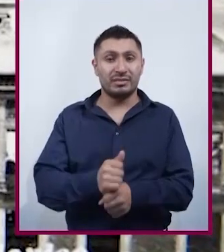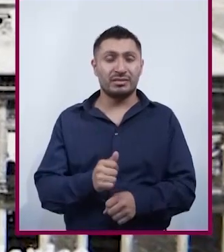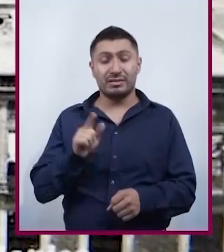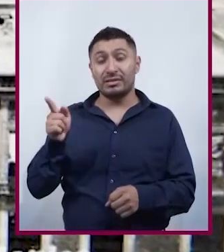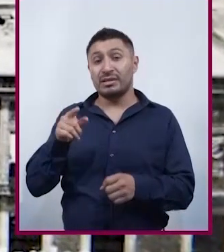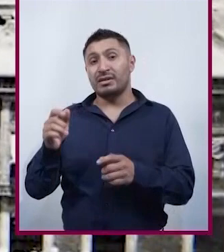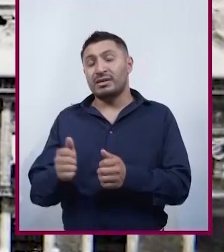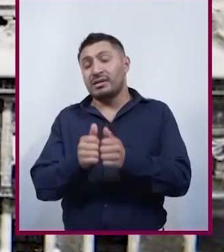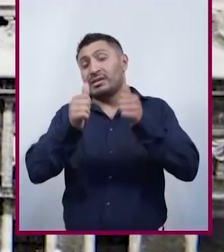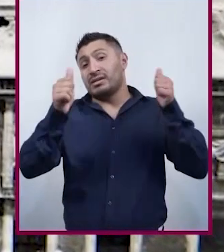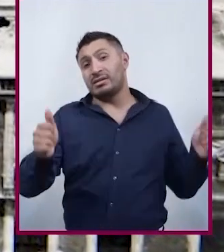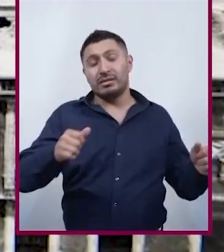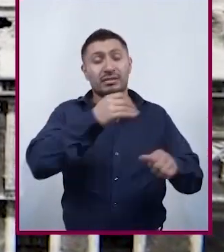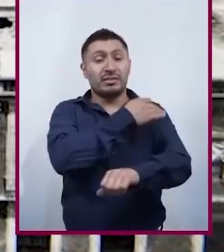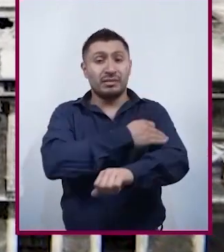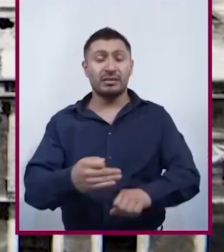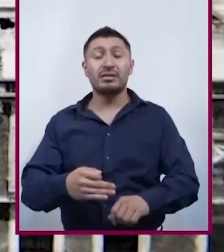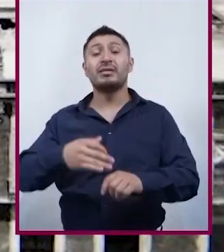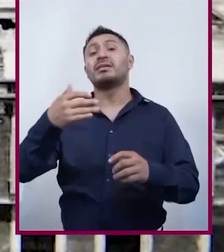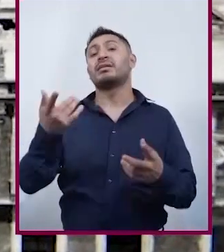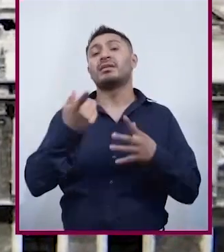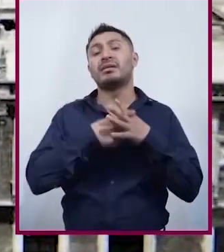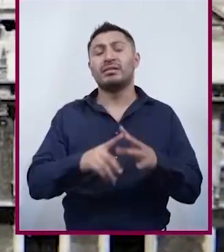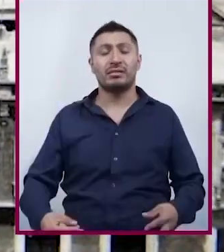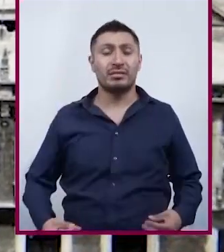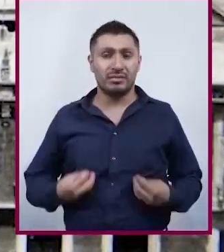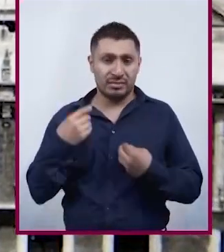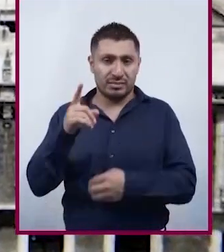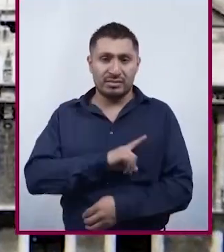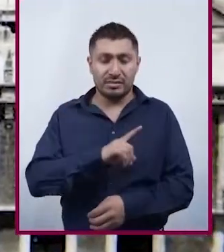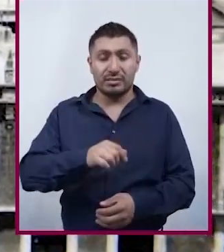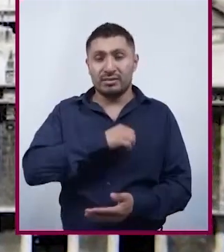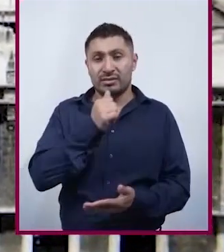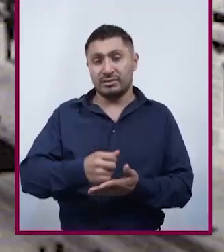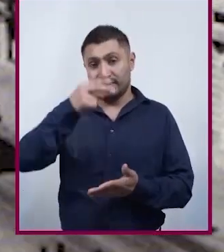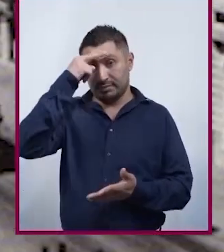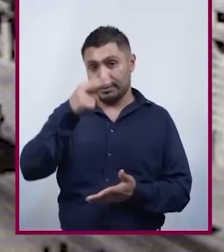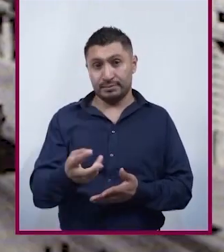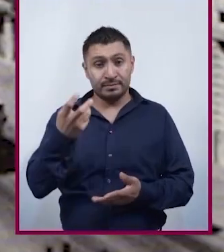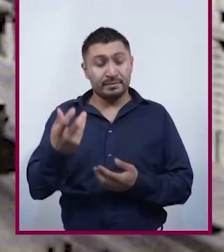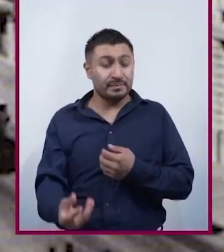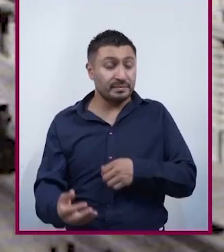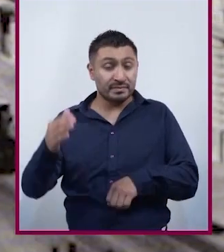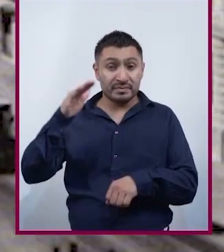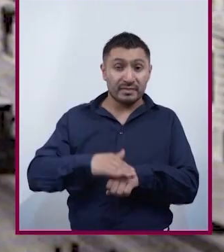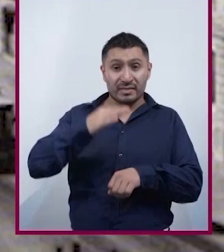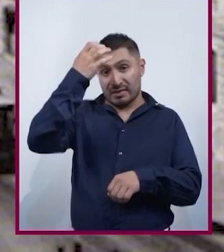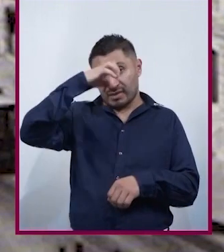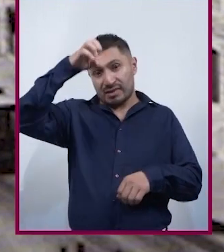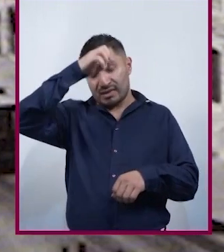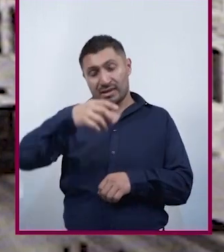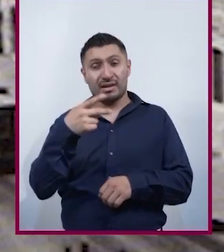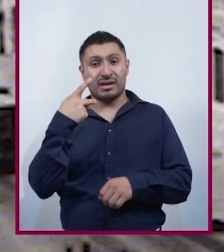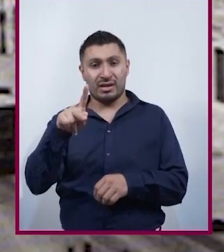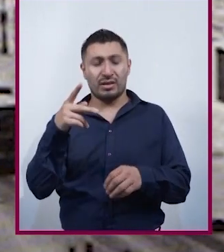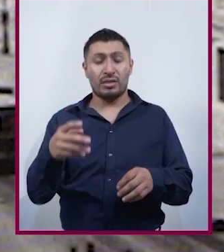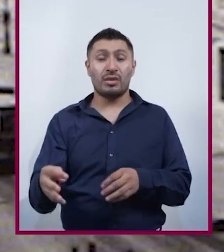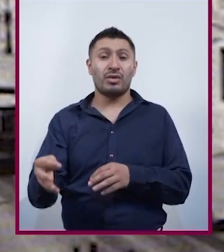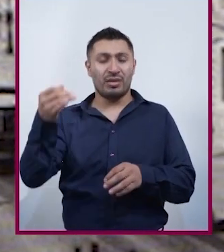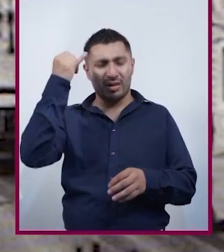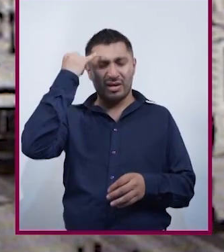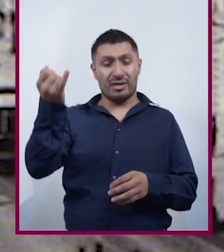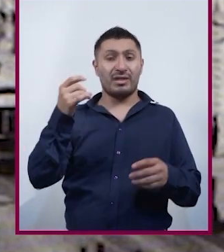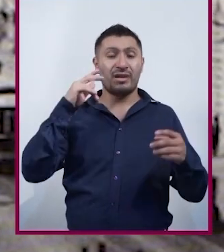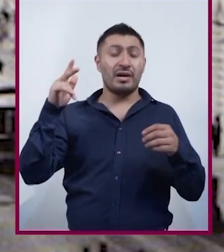los 18 años, Vasconcelos se emancipó de su familia y comenzó a vivir solo en la Ciudad de México, lo que sumó una